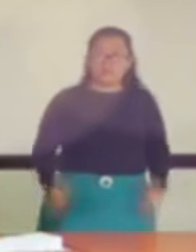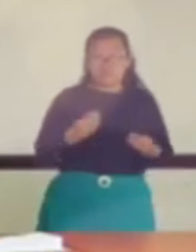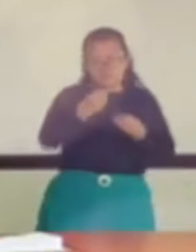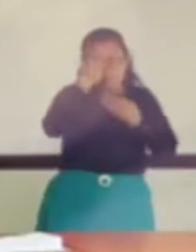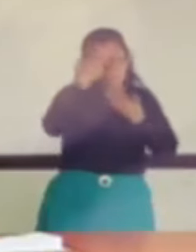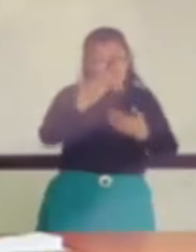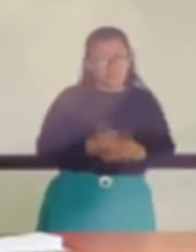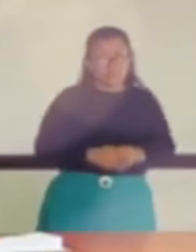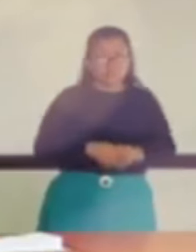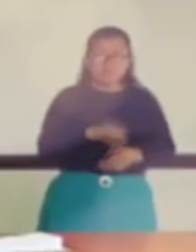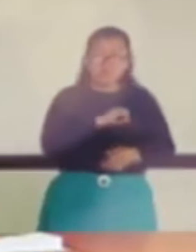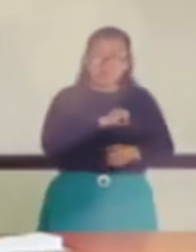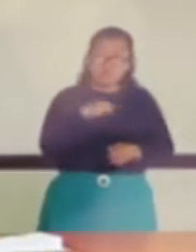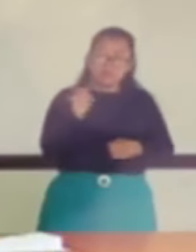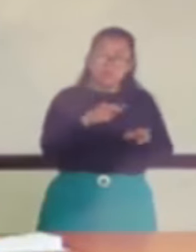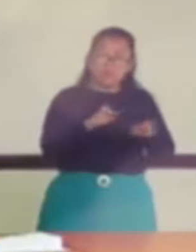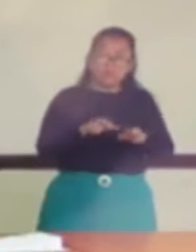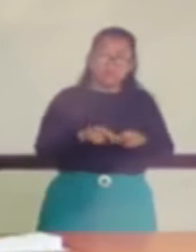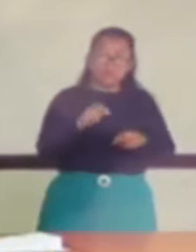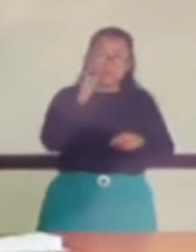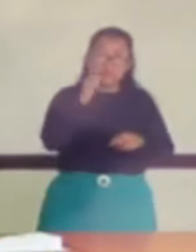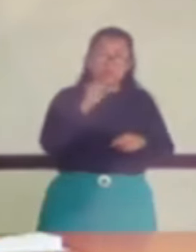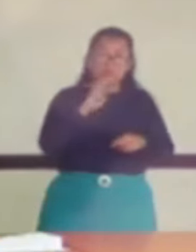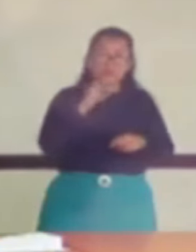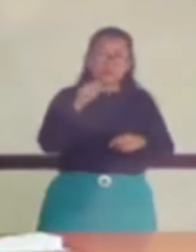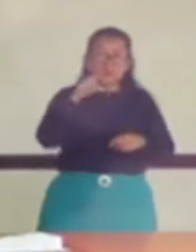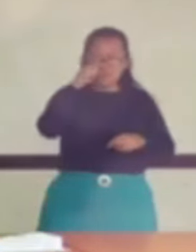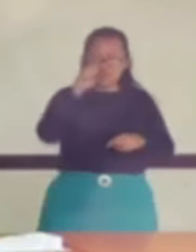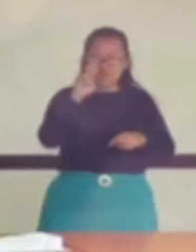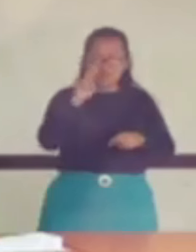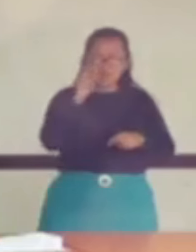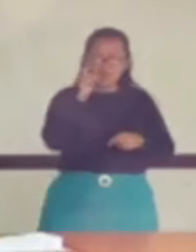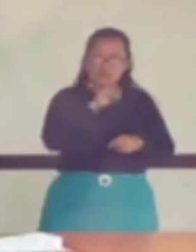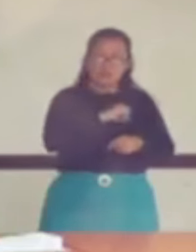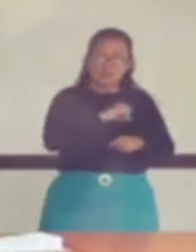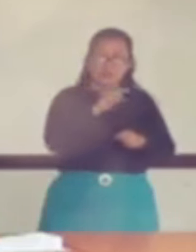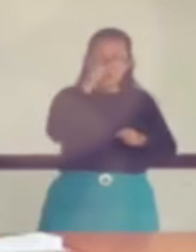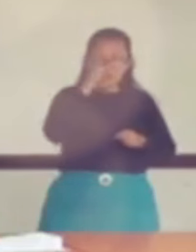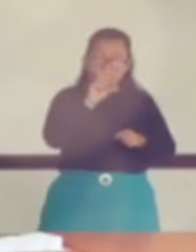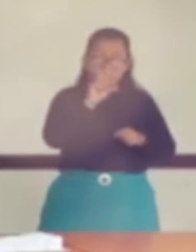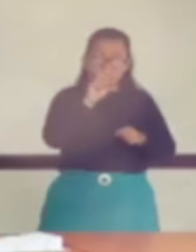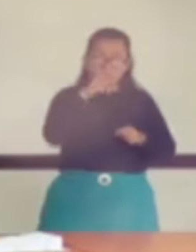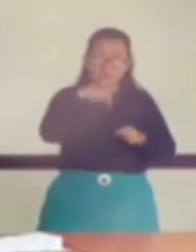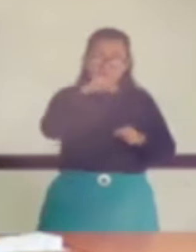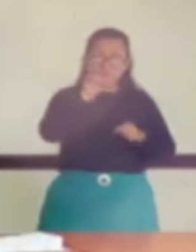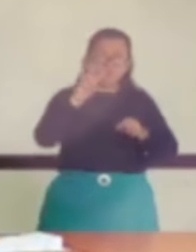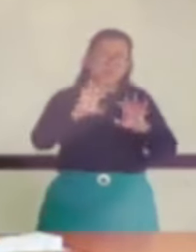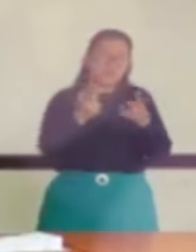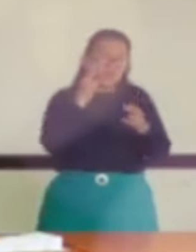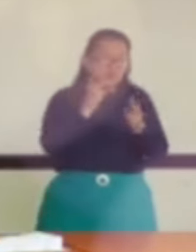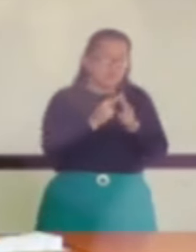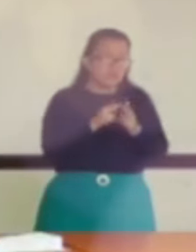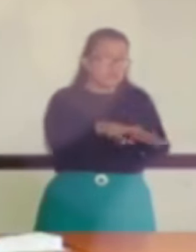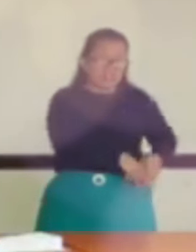Muchísimas gracias. El compañero Walter Morales, de TN23, pregunta, ¿cómo se conoció la sustracción del